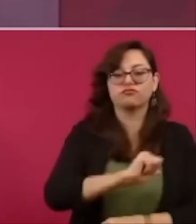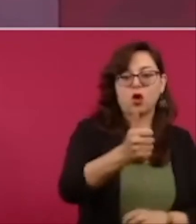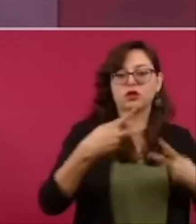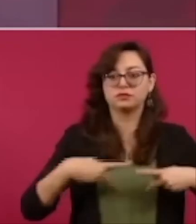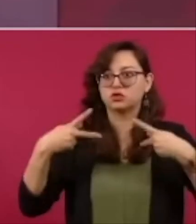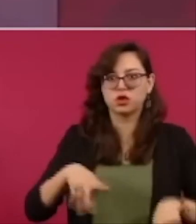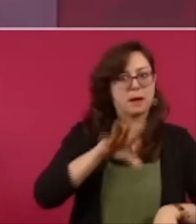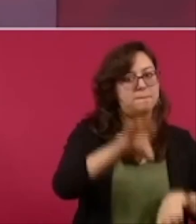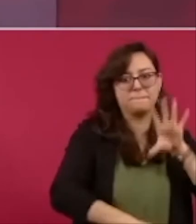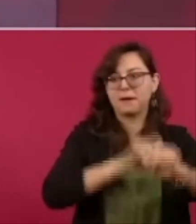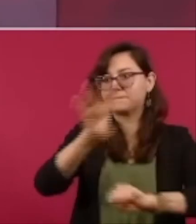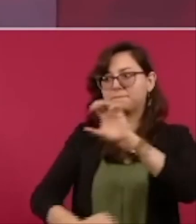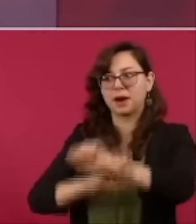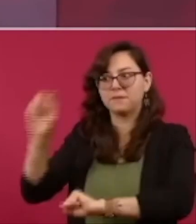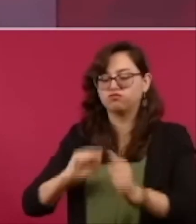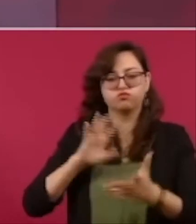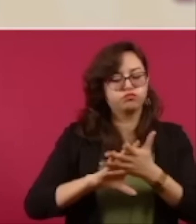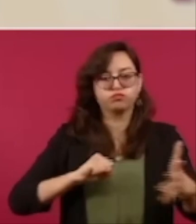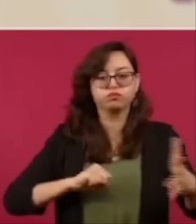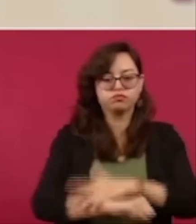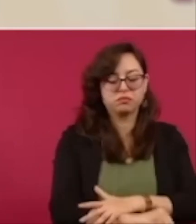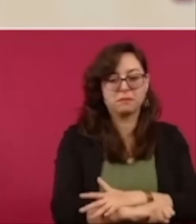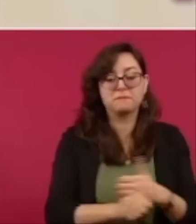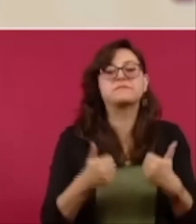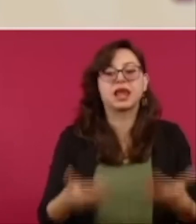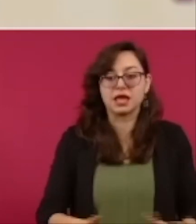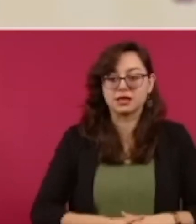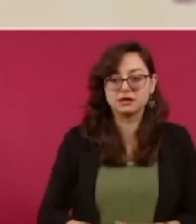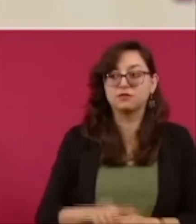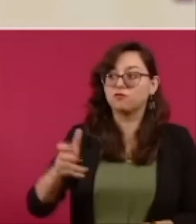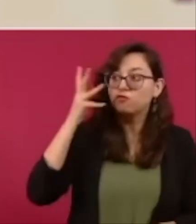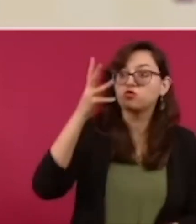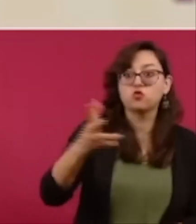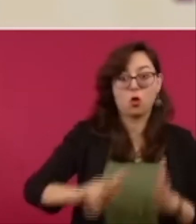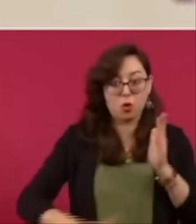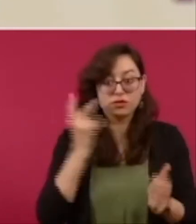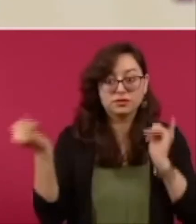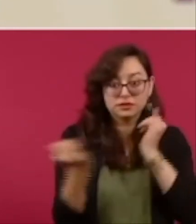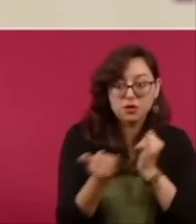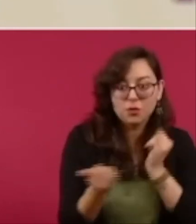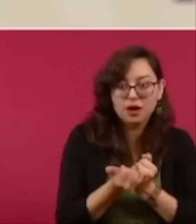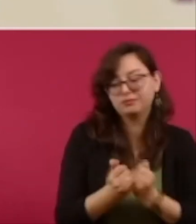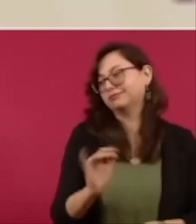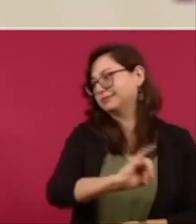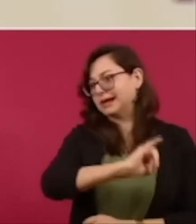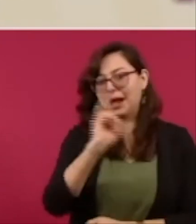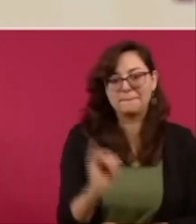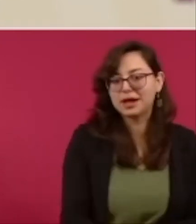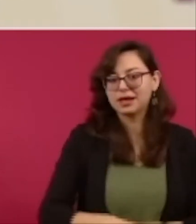repito, esto significaría que nunca más se volvería a caer